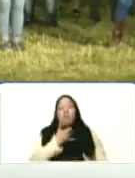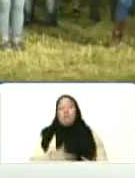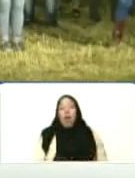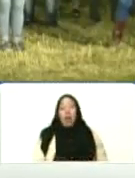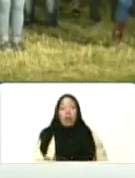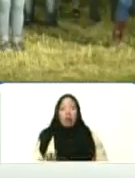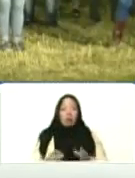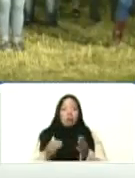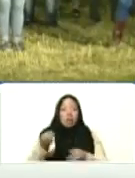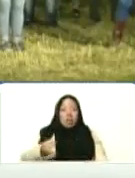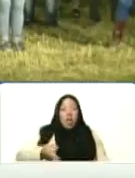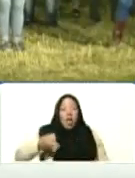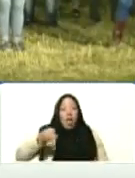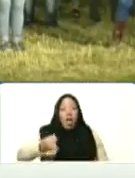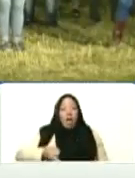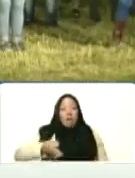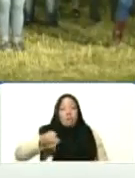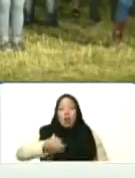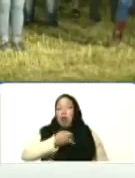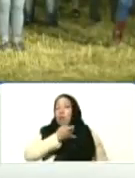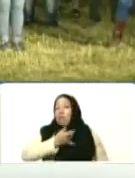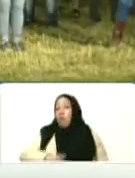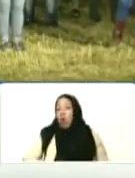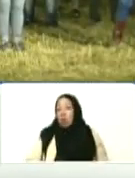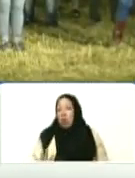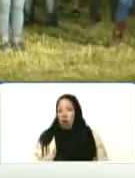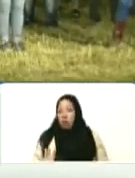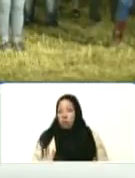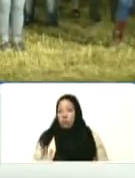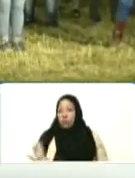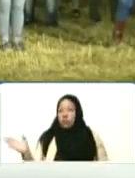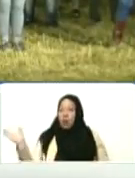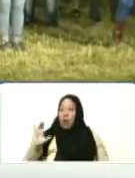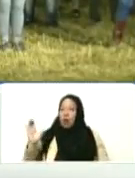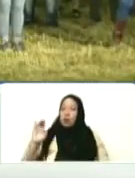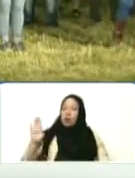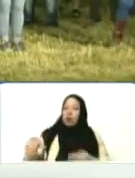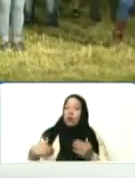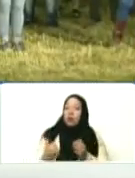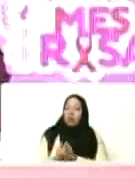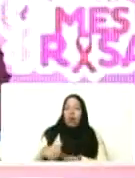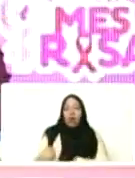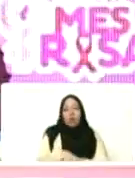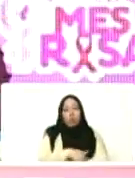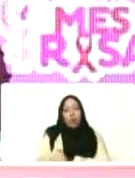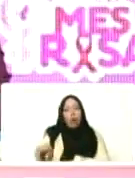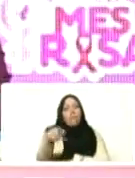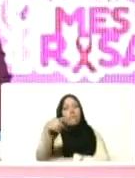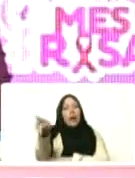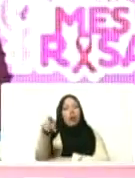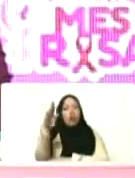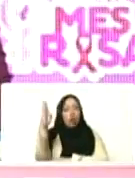para siempre. Bueno, nos venimos hacia Caracas, Avenida Urdaneta, Parroquia Altagracia,